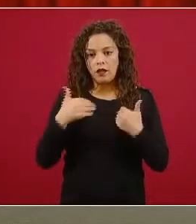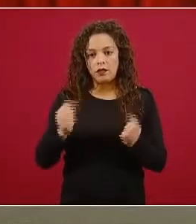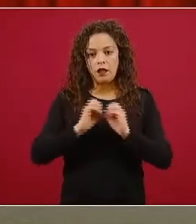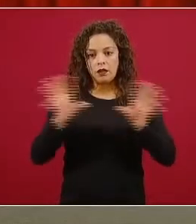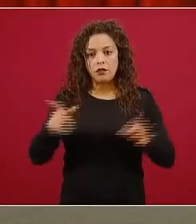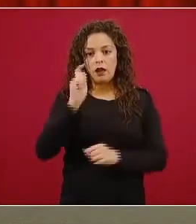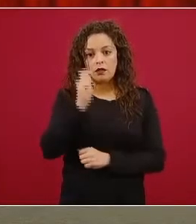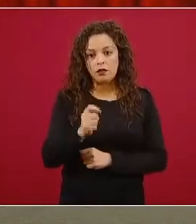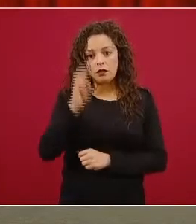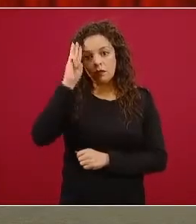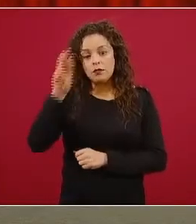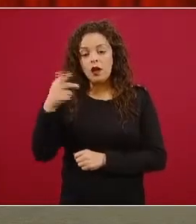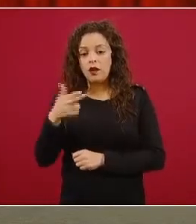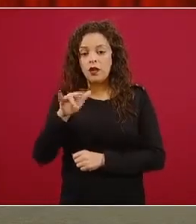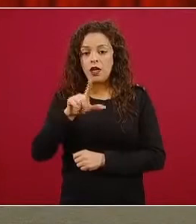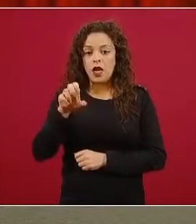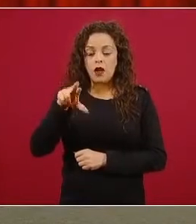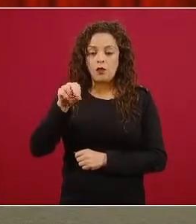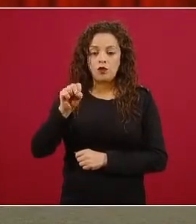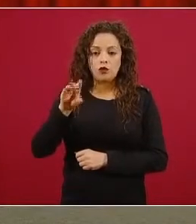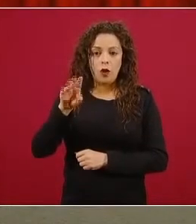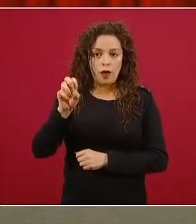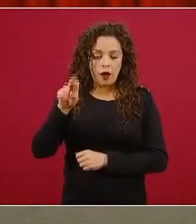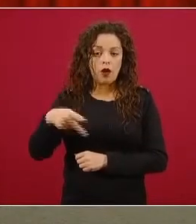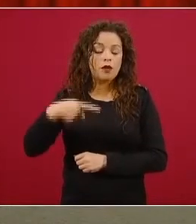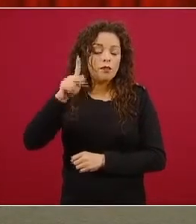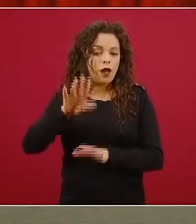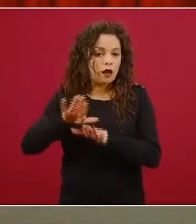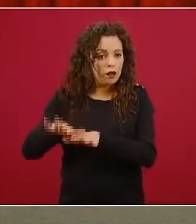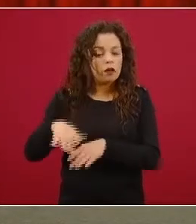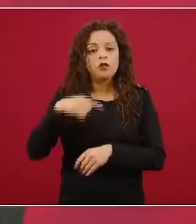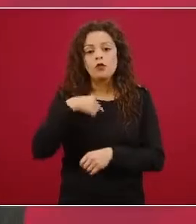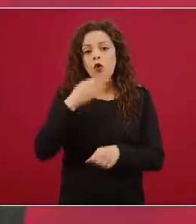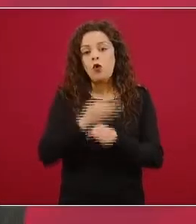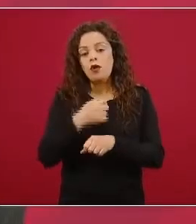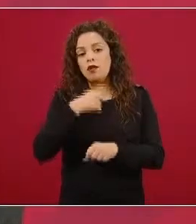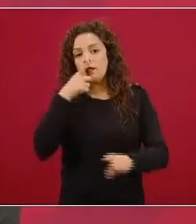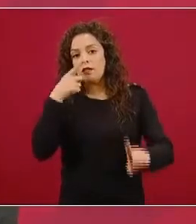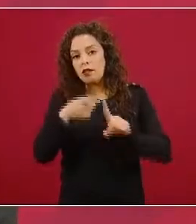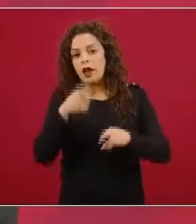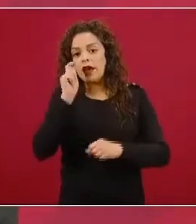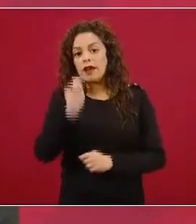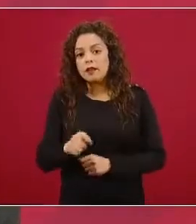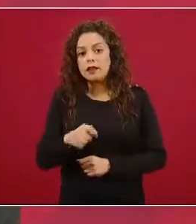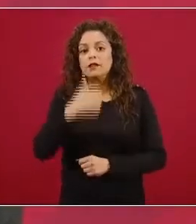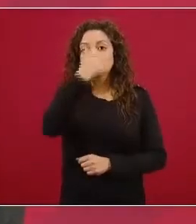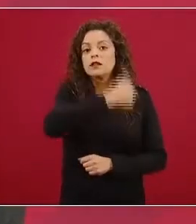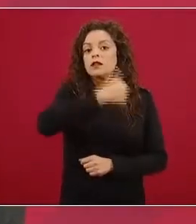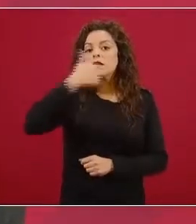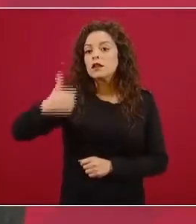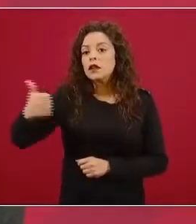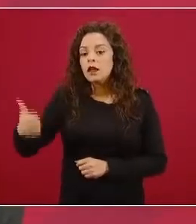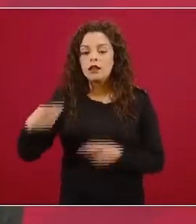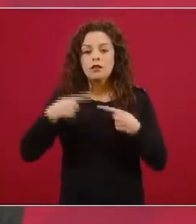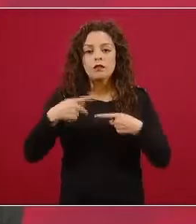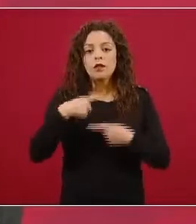del maestro Guillermo Soberón, pero ahora enfatizo, se trata de un contraste de visiones.